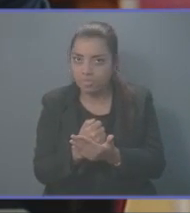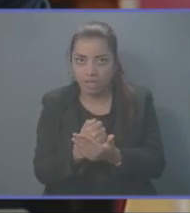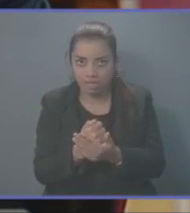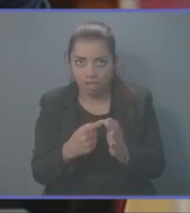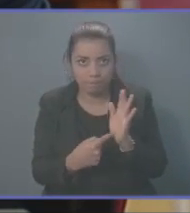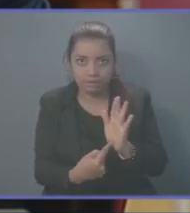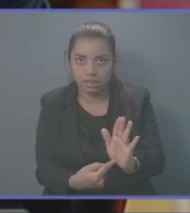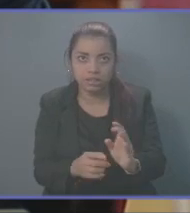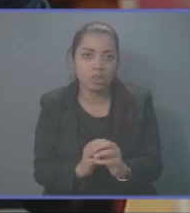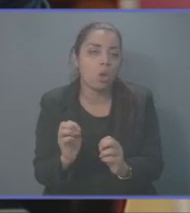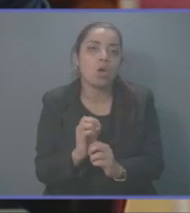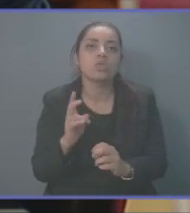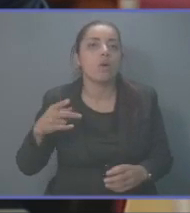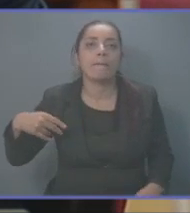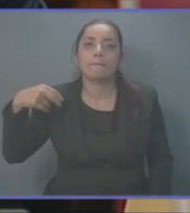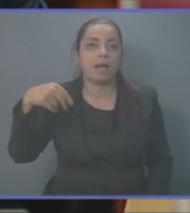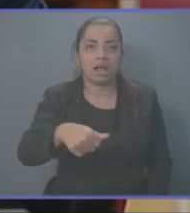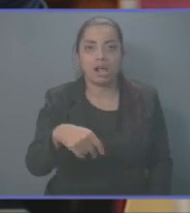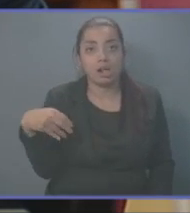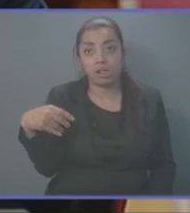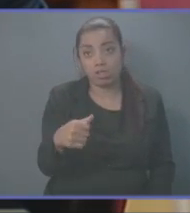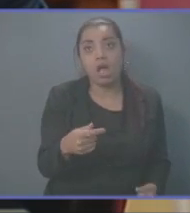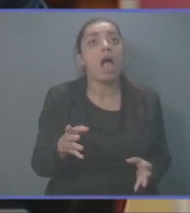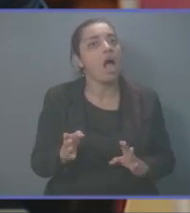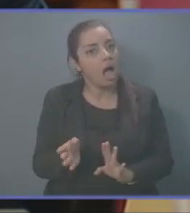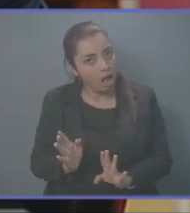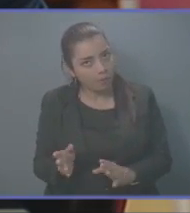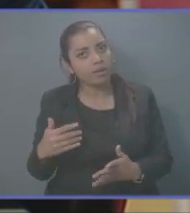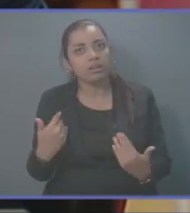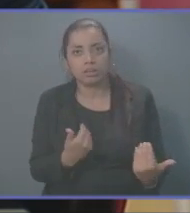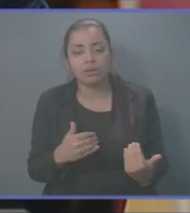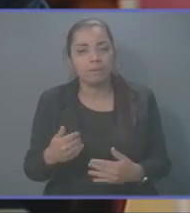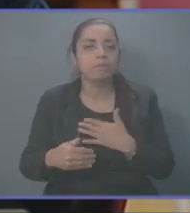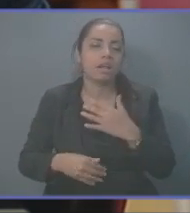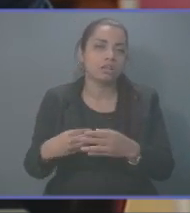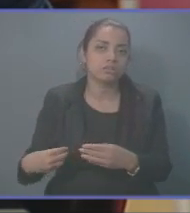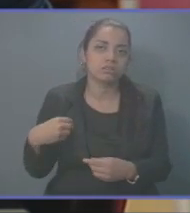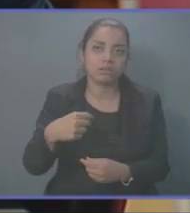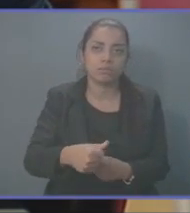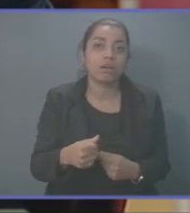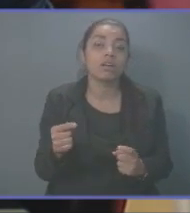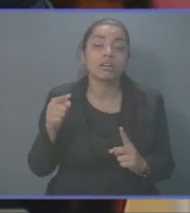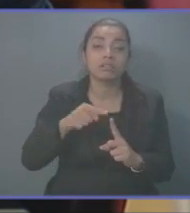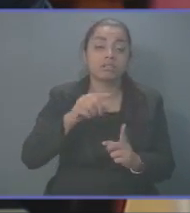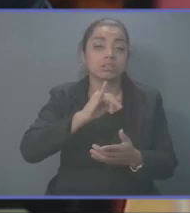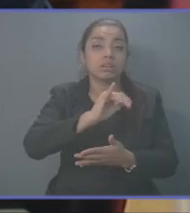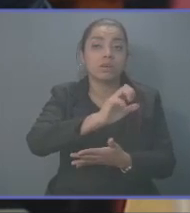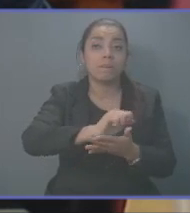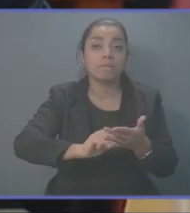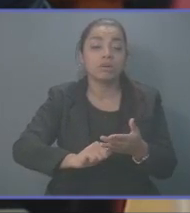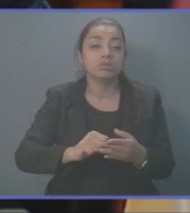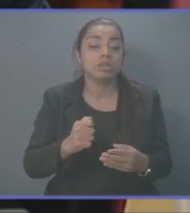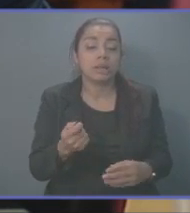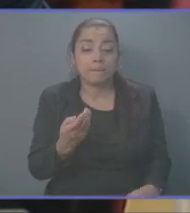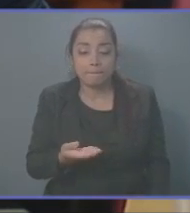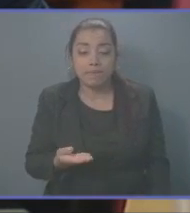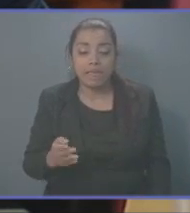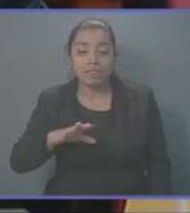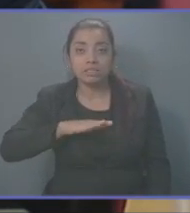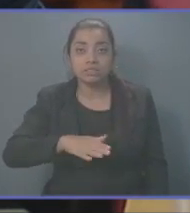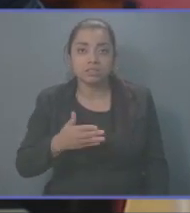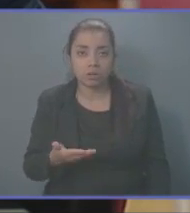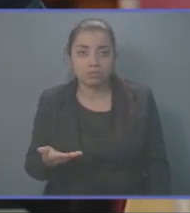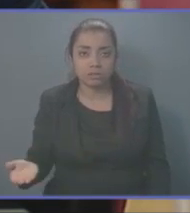no obstante haber realizado operaciones sujetas al pago del mismo, incluido el impuesto a la transferencia de bienes y